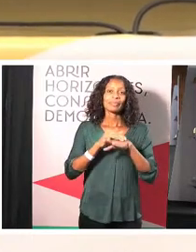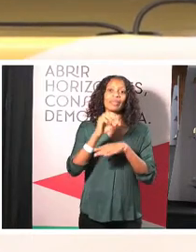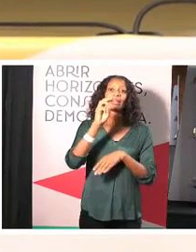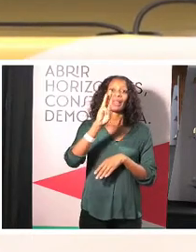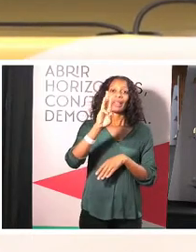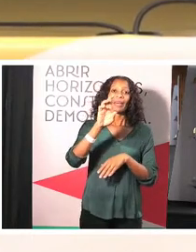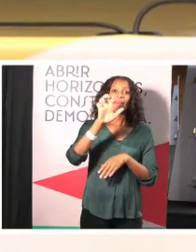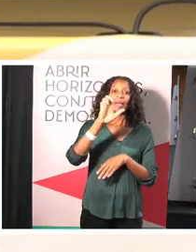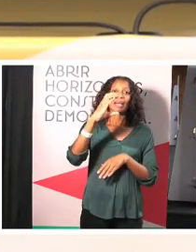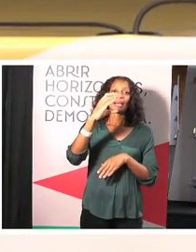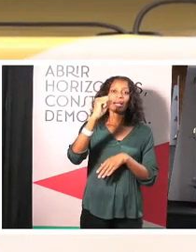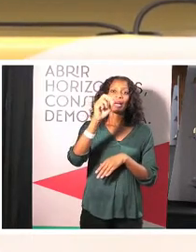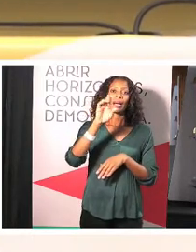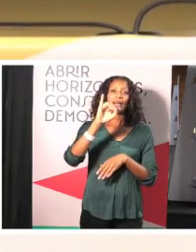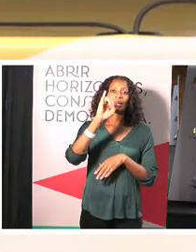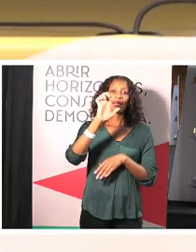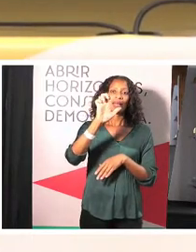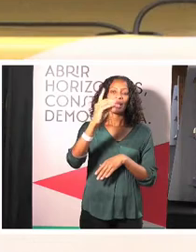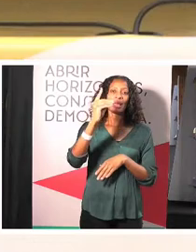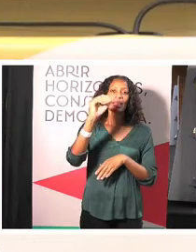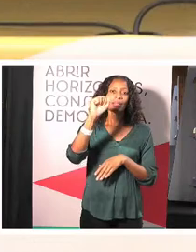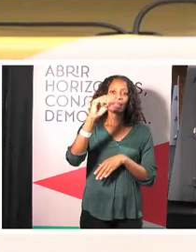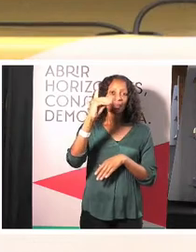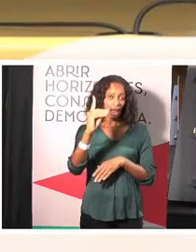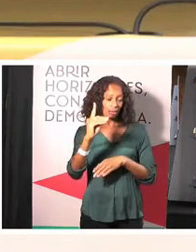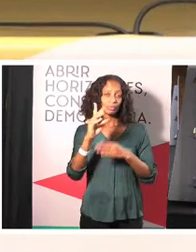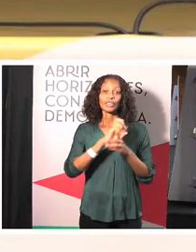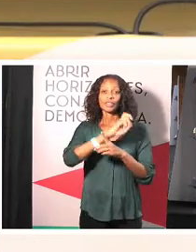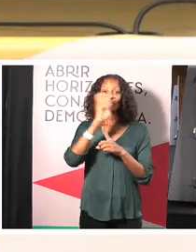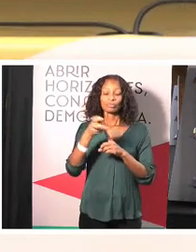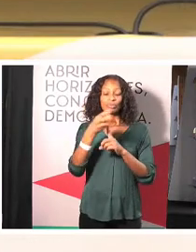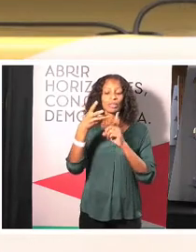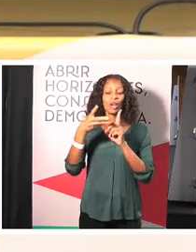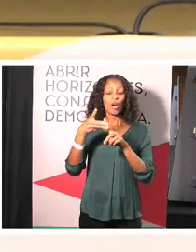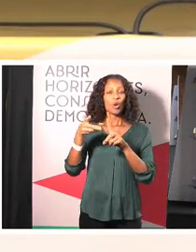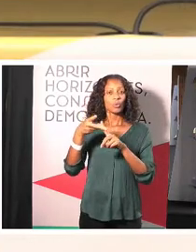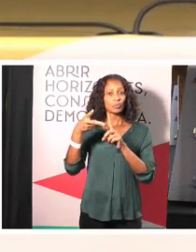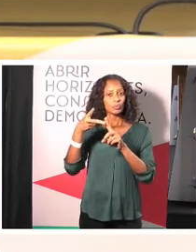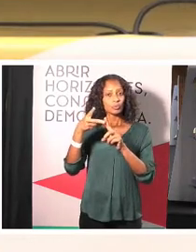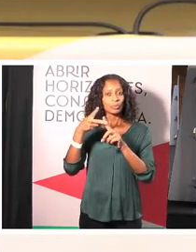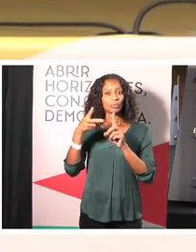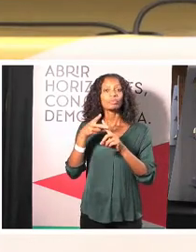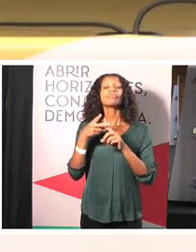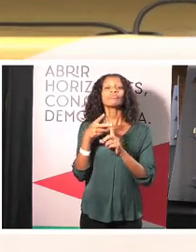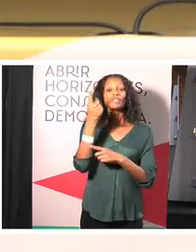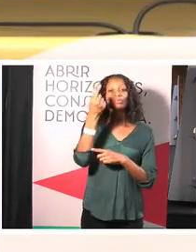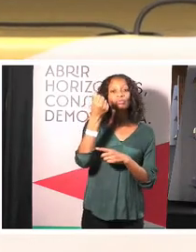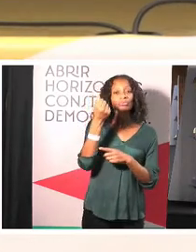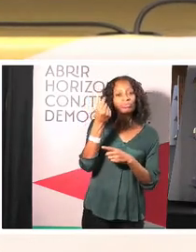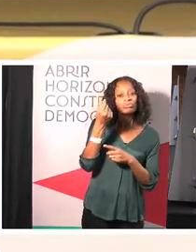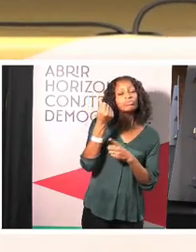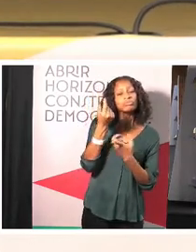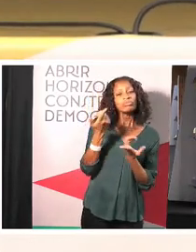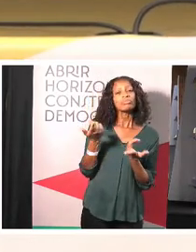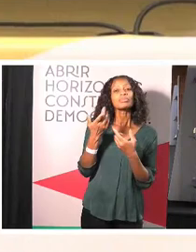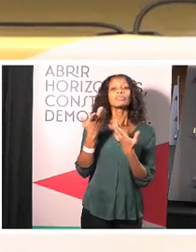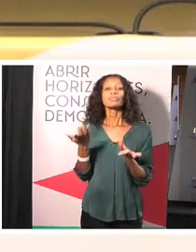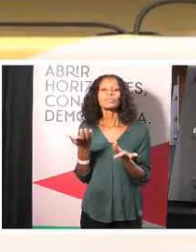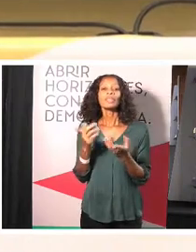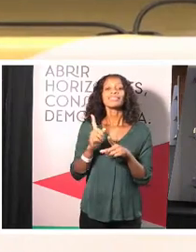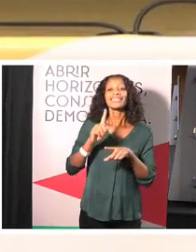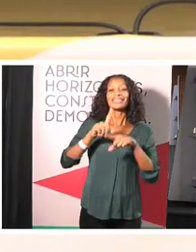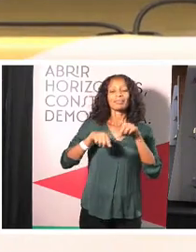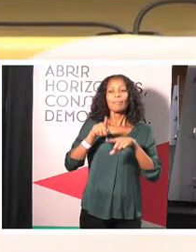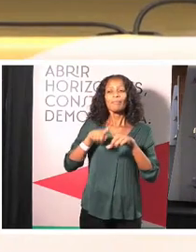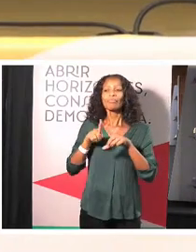muy, muy bonita, y por otro lado la especialización del capital en todo nuestro, digamos, en diferentes esferas de nuestra